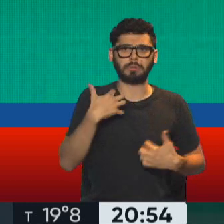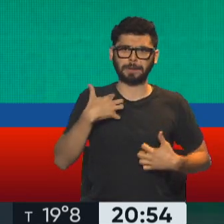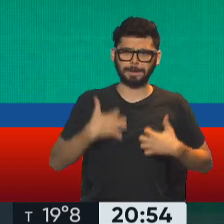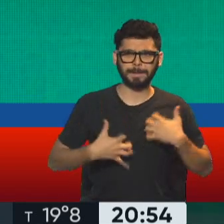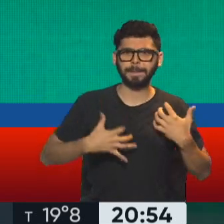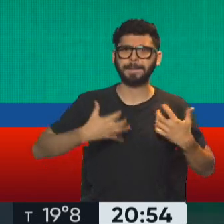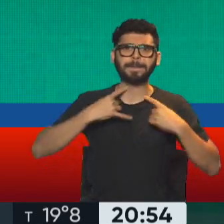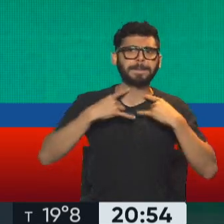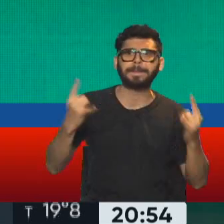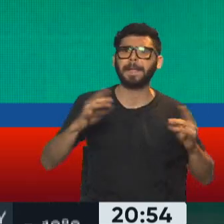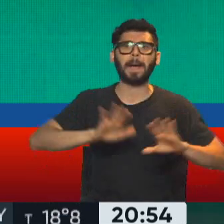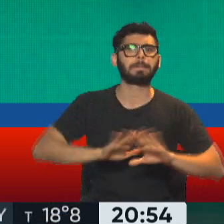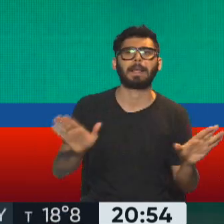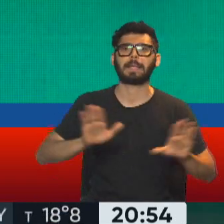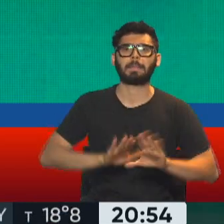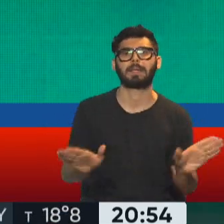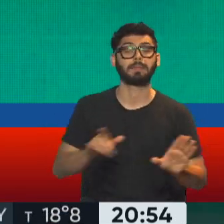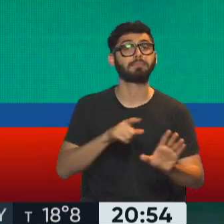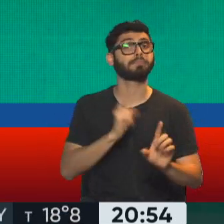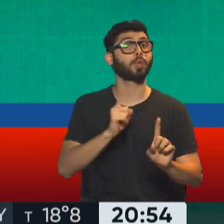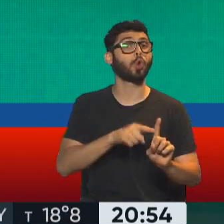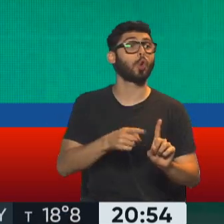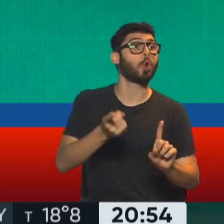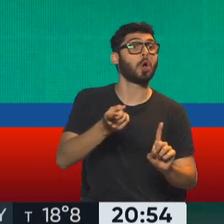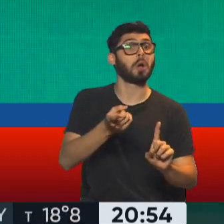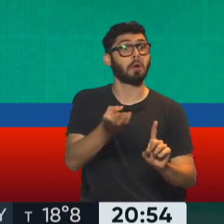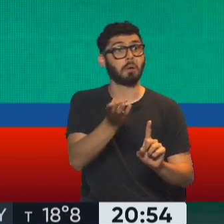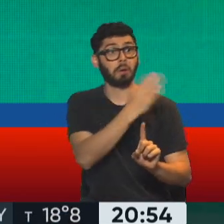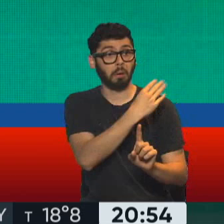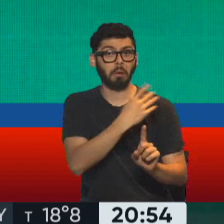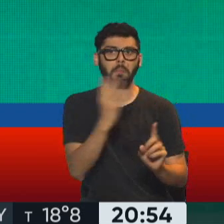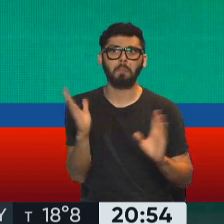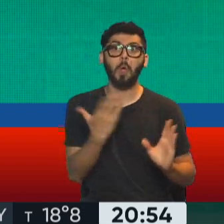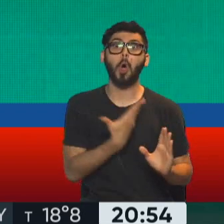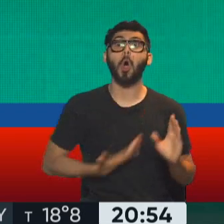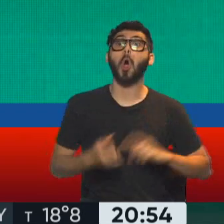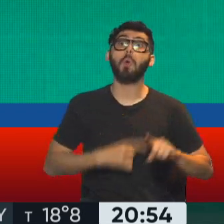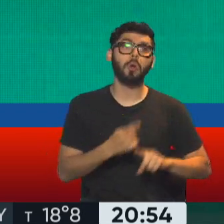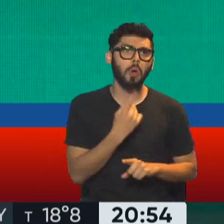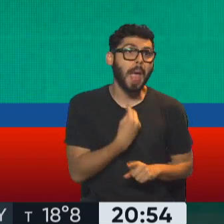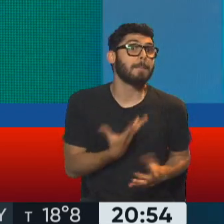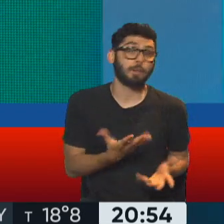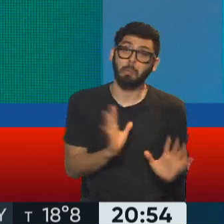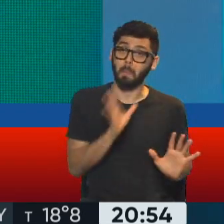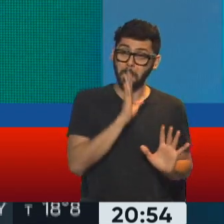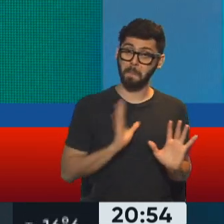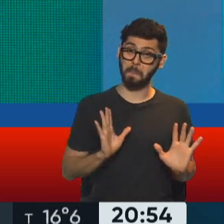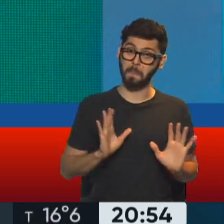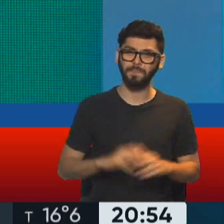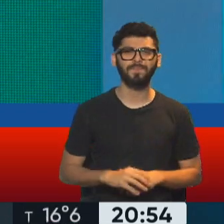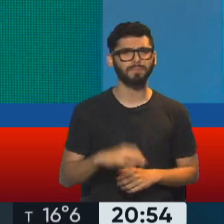cuestionar, gritar basta, pero no dar explicaciones por lo que hicieron siendo gobierno en ninguna de estas materias que ya vienen mencionando. Acaba